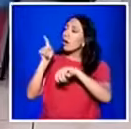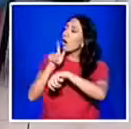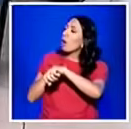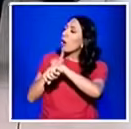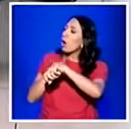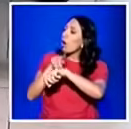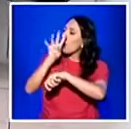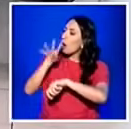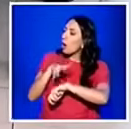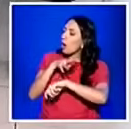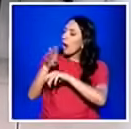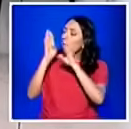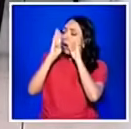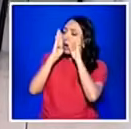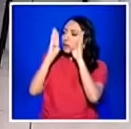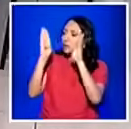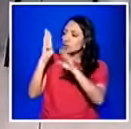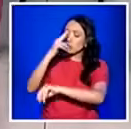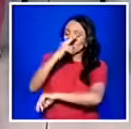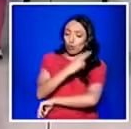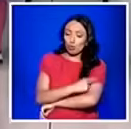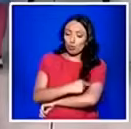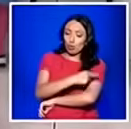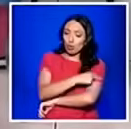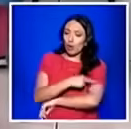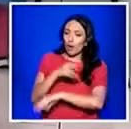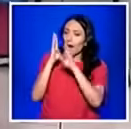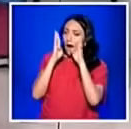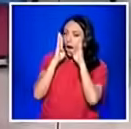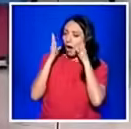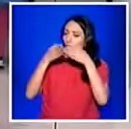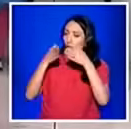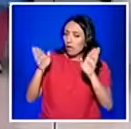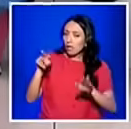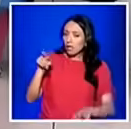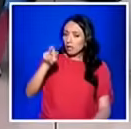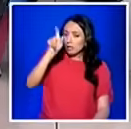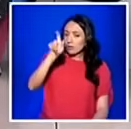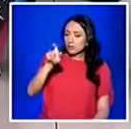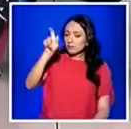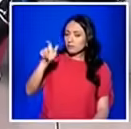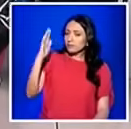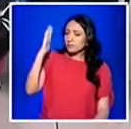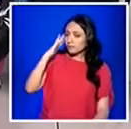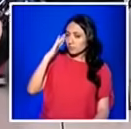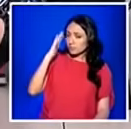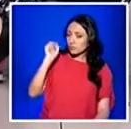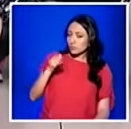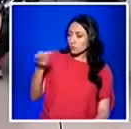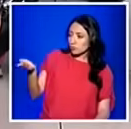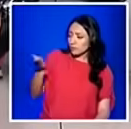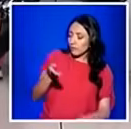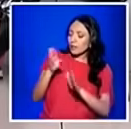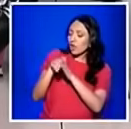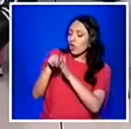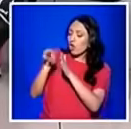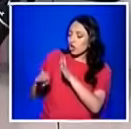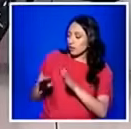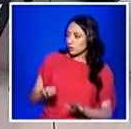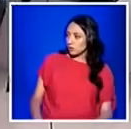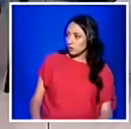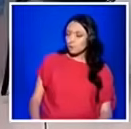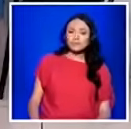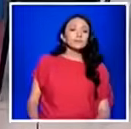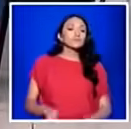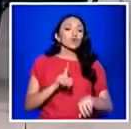atención que tiene la Cruz Roja Ecuatoriana para poder incluso que la ciudadanía sepa, ¿no?, que puede venir a donar sangre? Ya, el